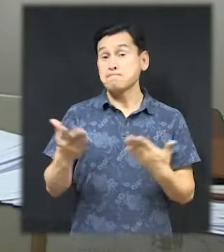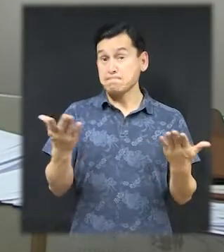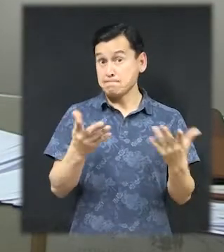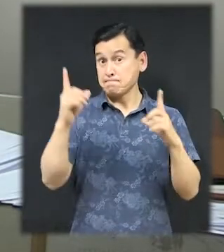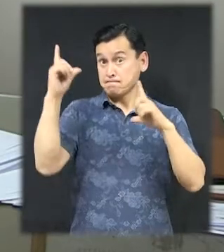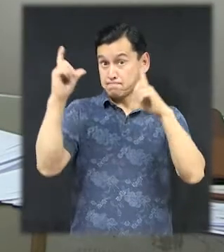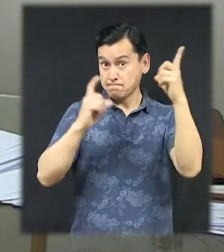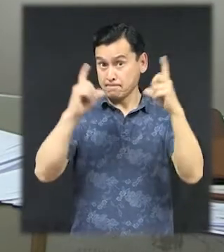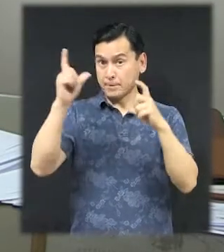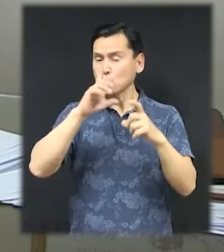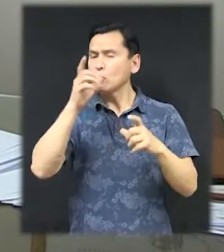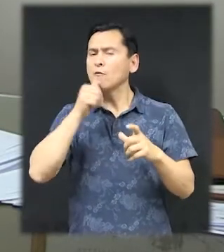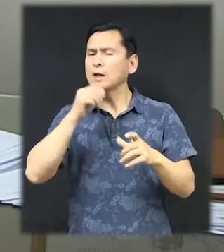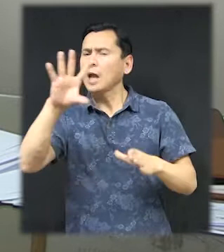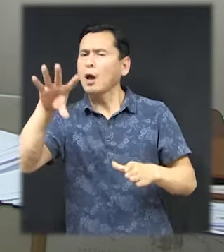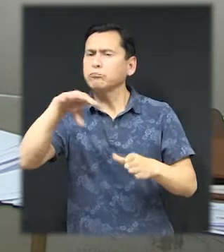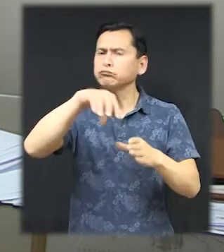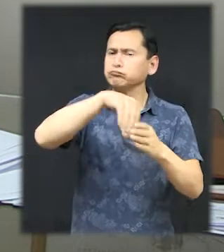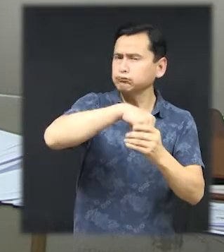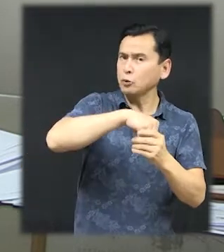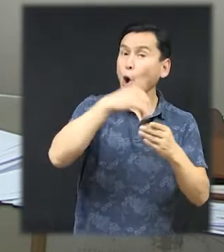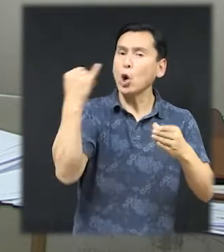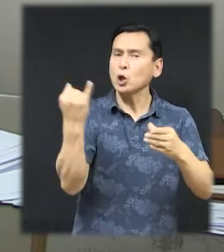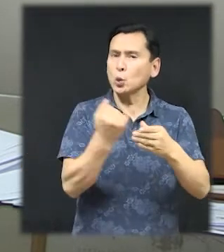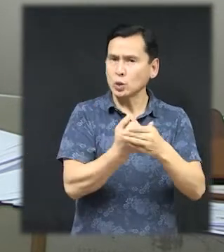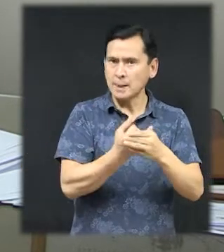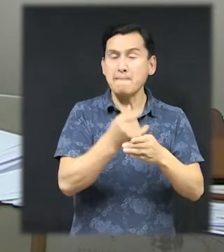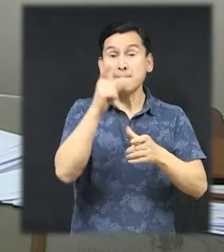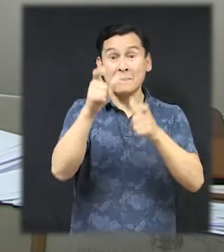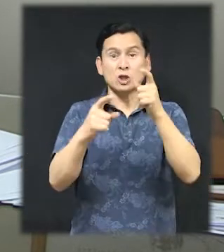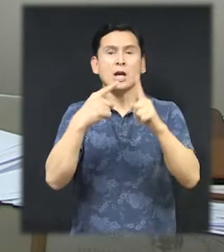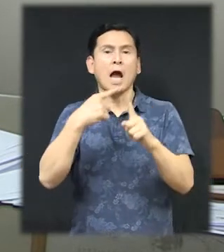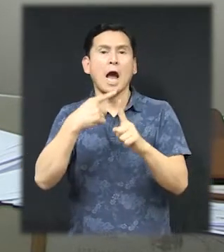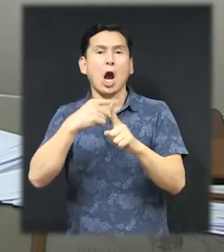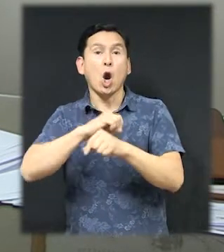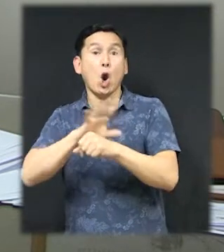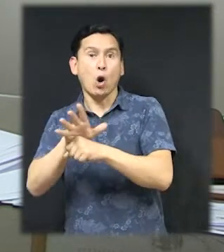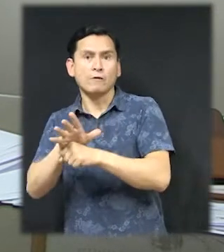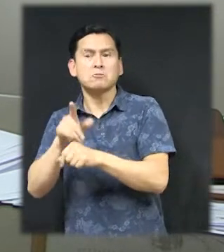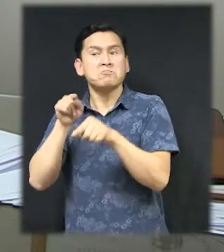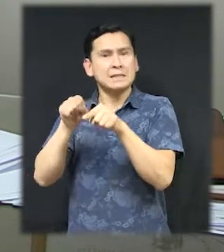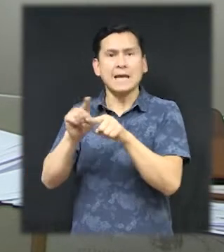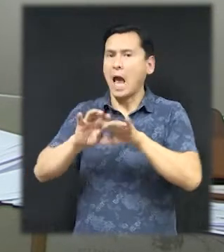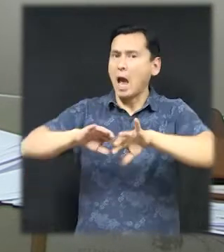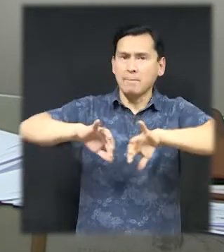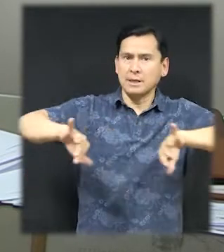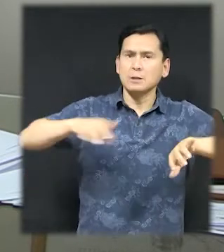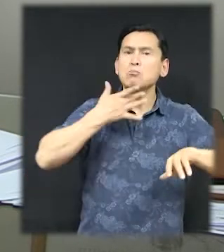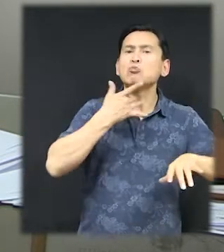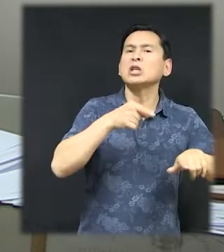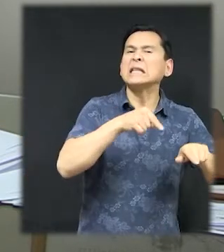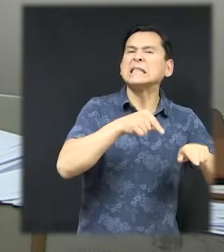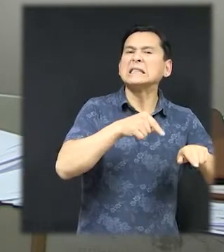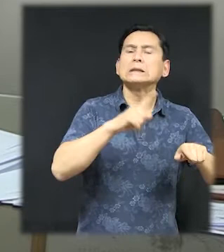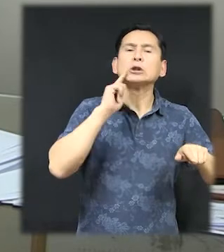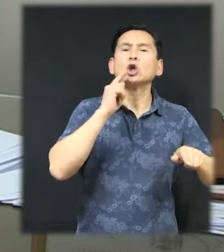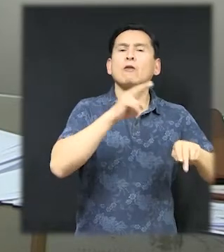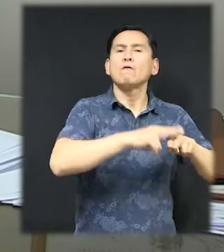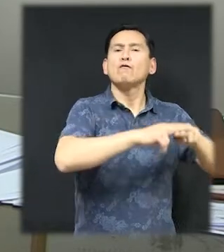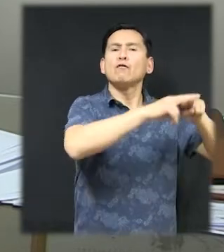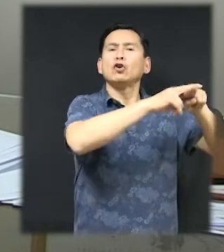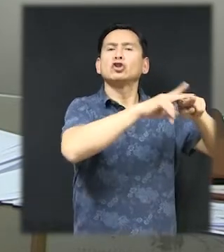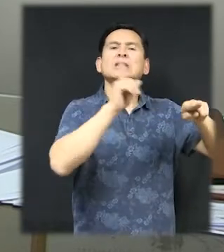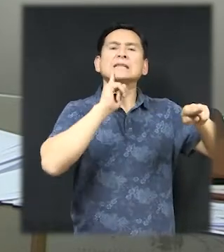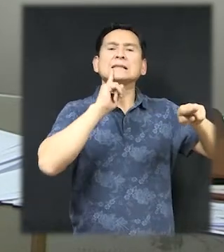está incorporado ni incluido el paciente COVID, porque el paciente COVID es trasladado con recursos que dispone